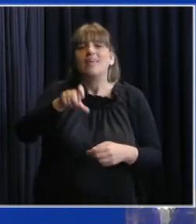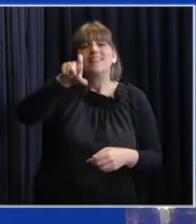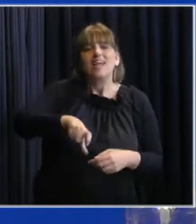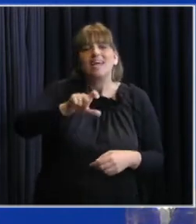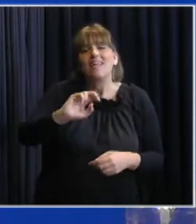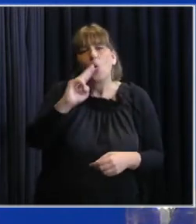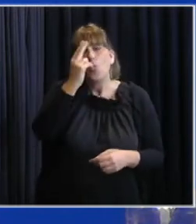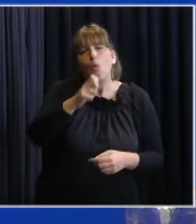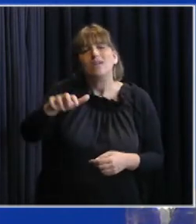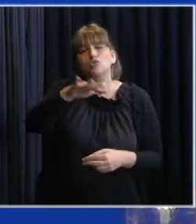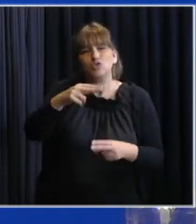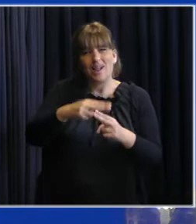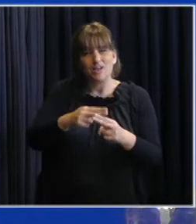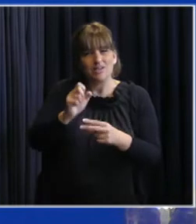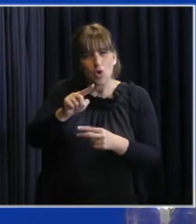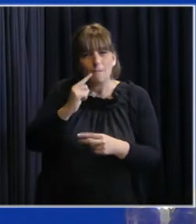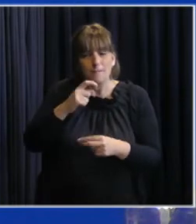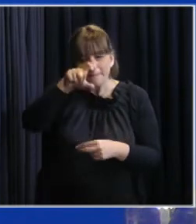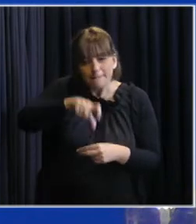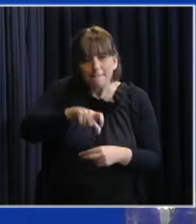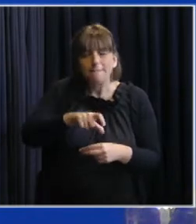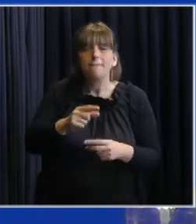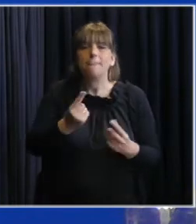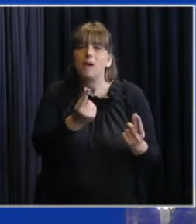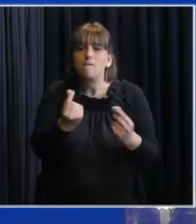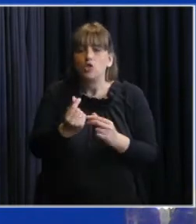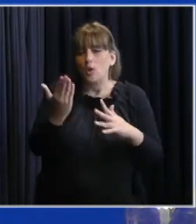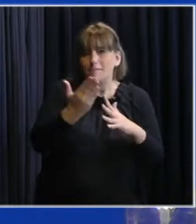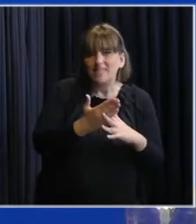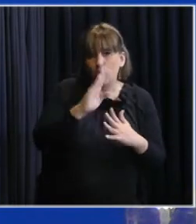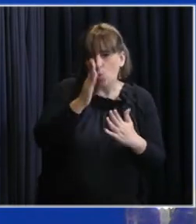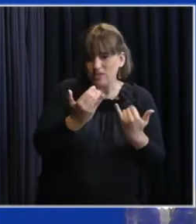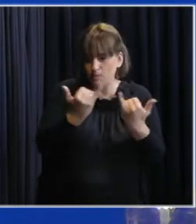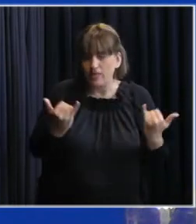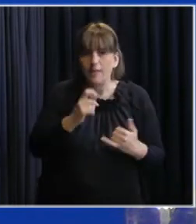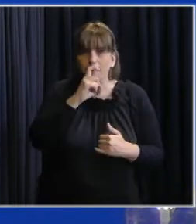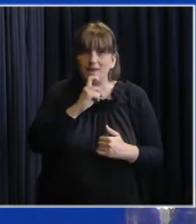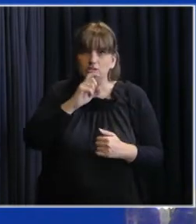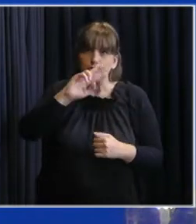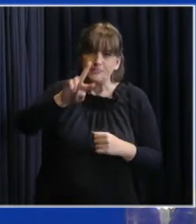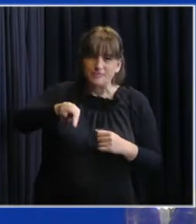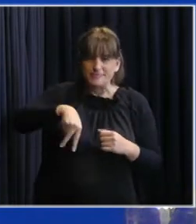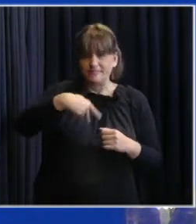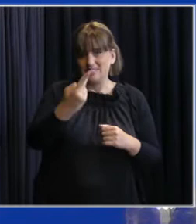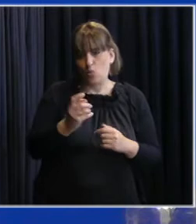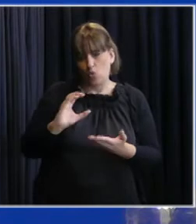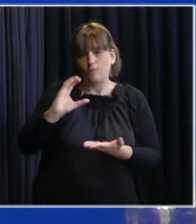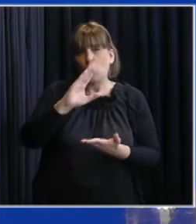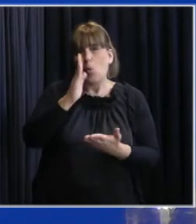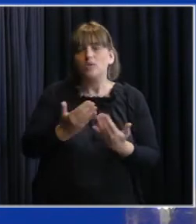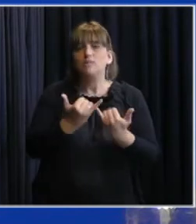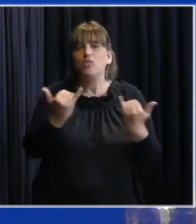uruguay social y ese monto se transferirá una mitad el último día de marzo y la otra mitad el último día de